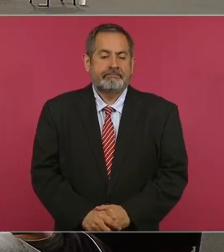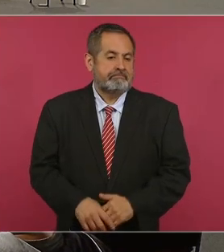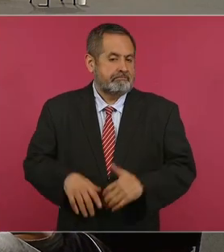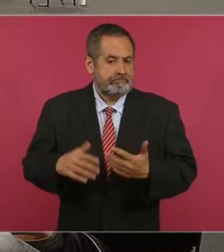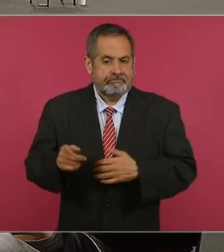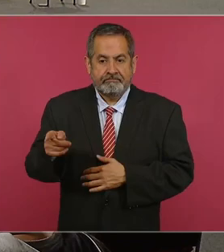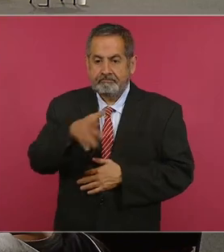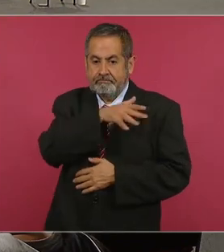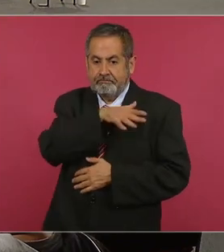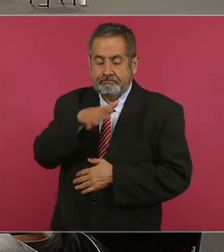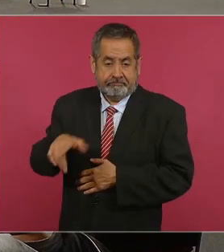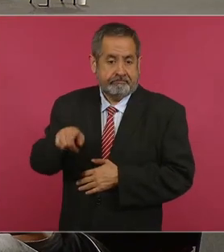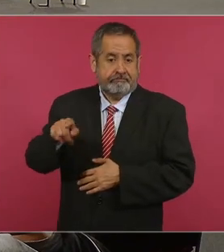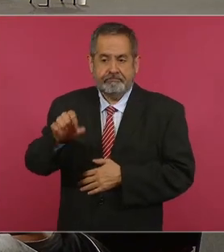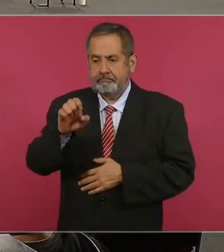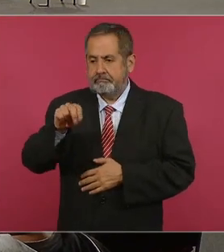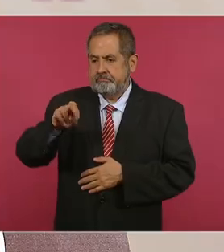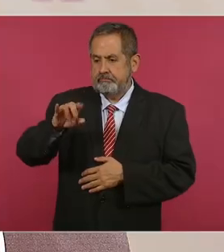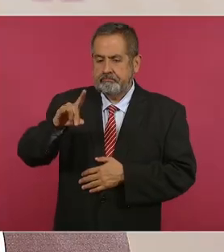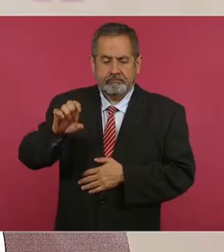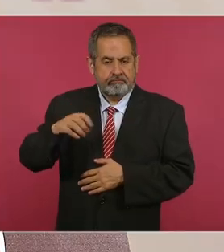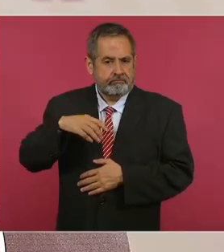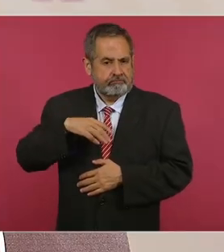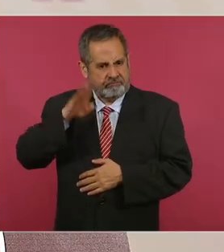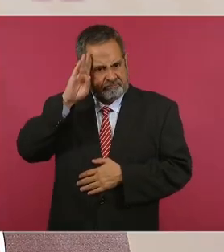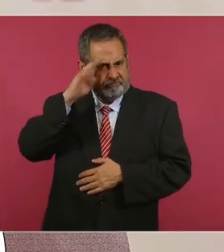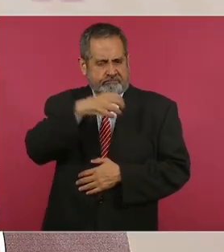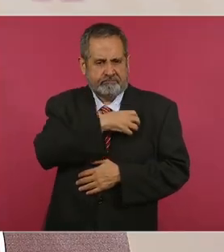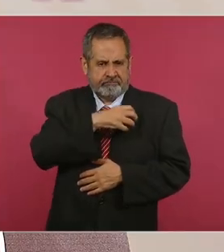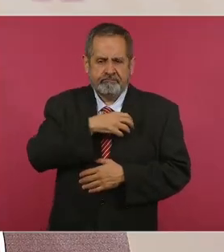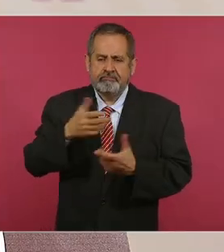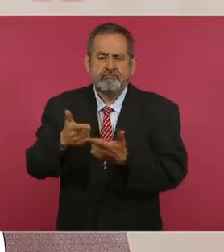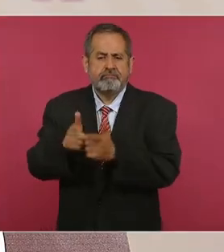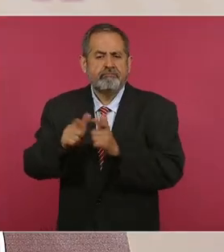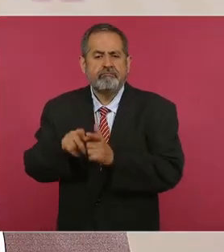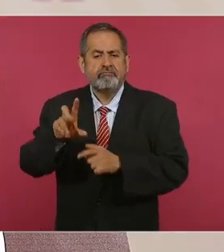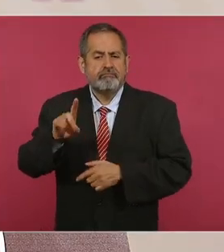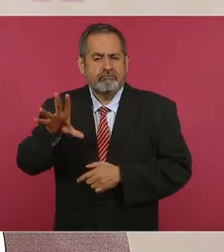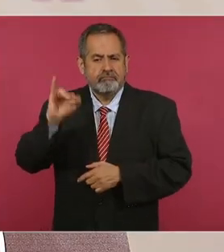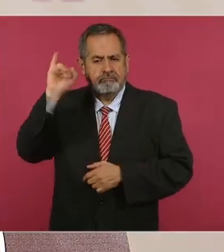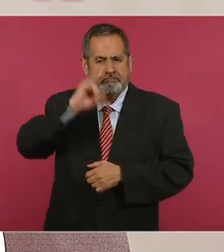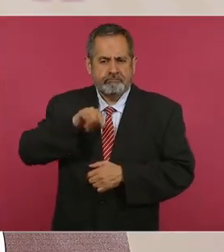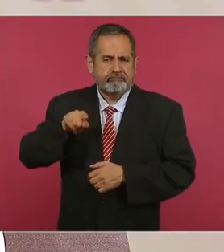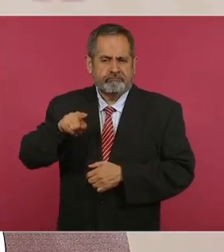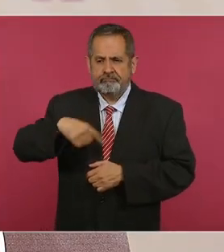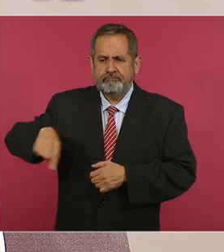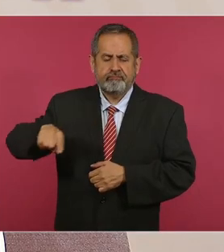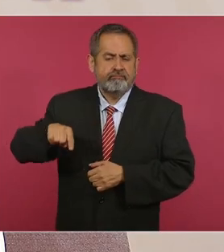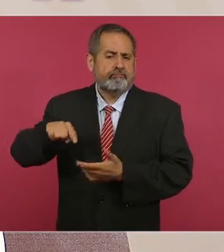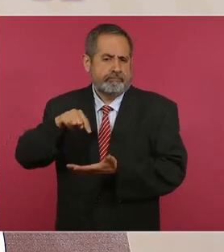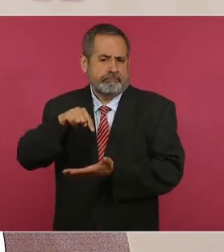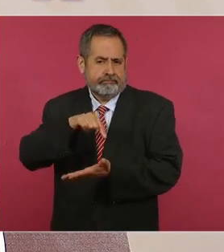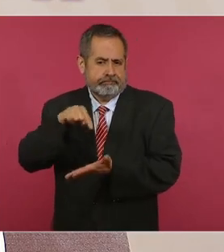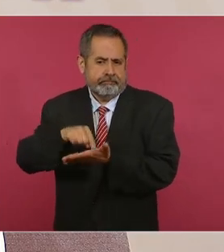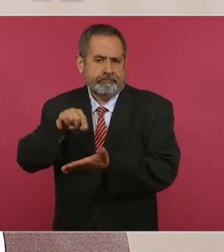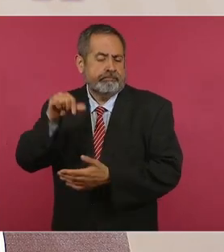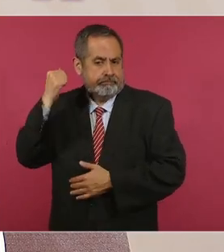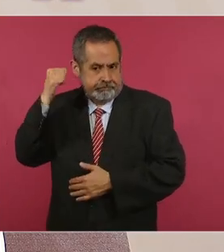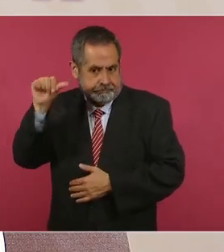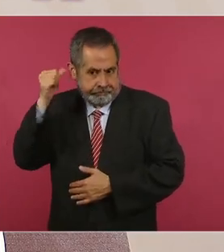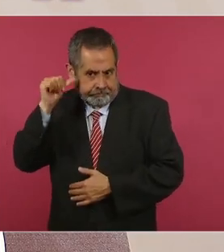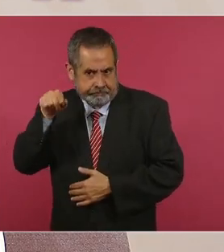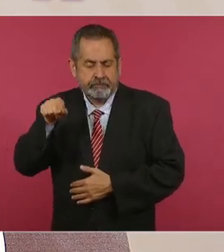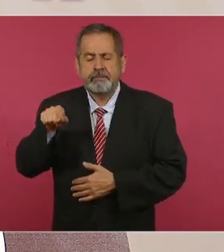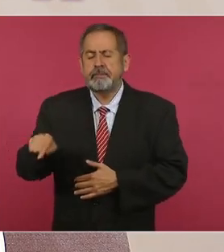brigada Enrique Martínez López, comandante de la 35 Zona Militar y jefe del Centro de Acopio Acapulco, para la atención de